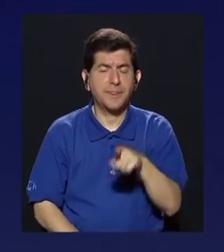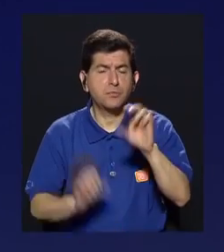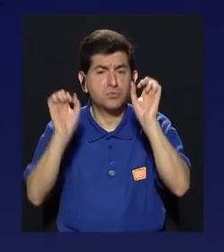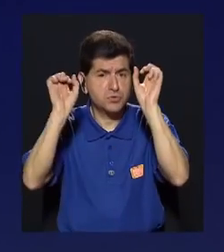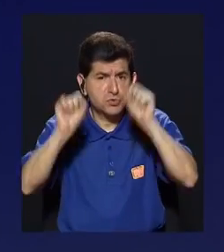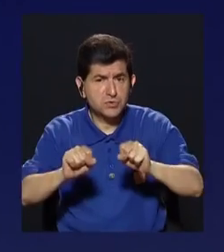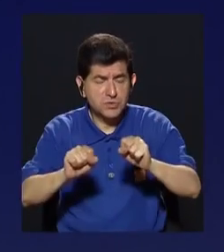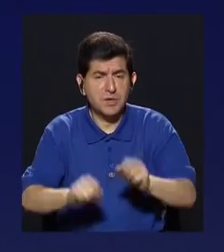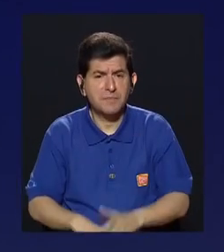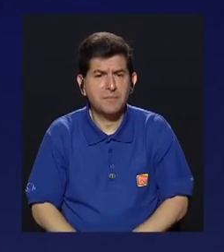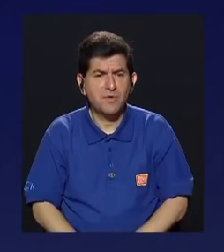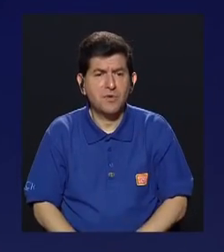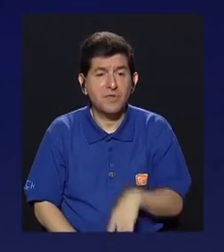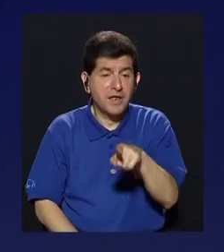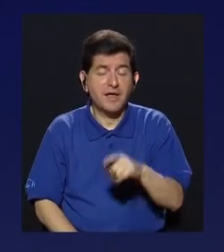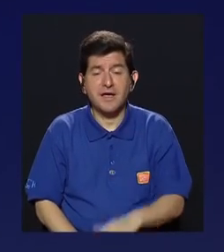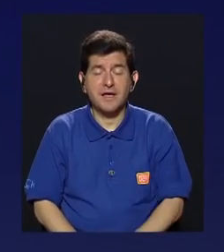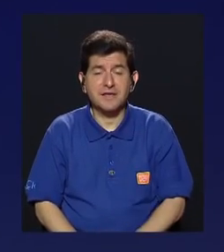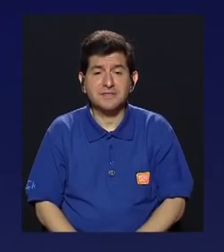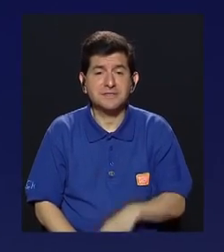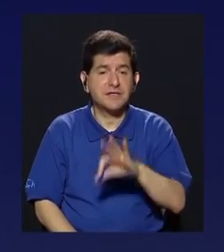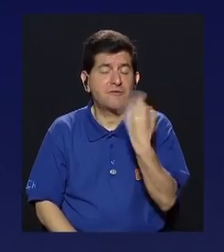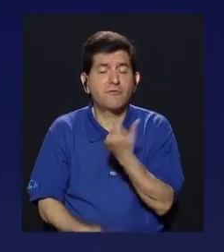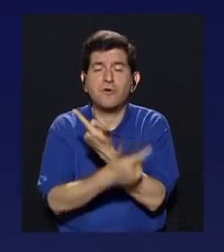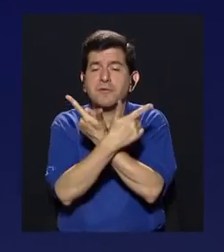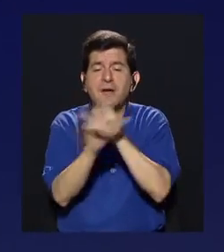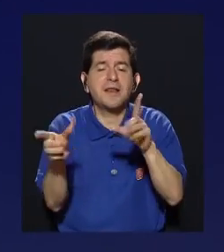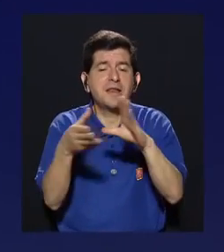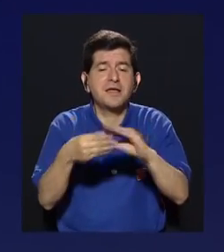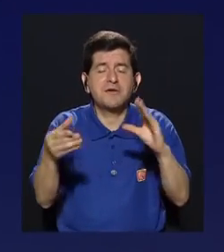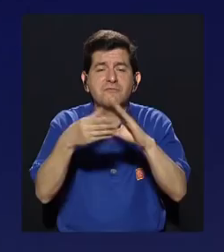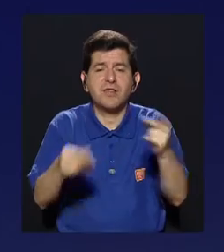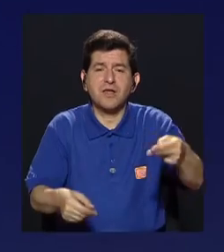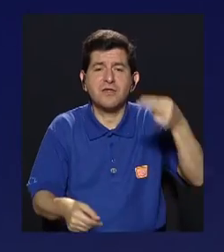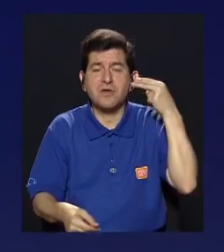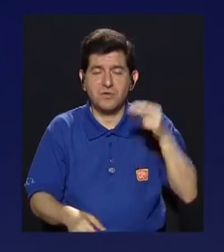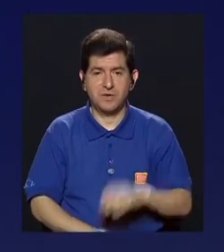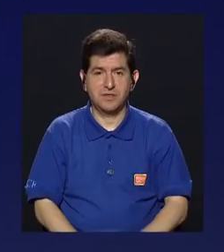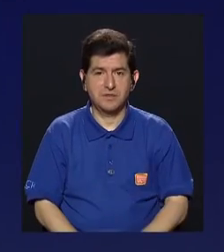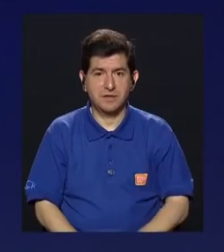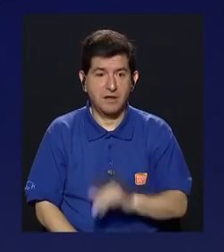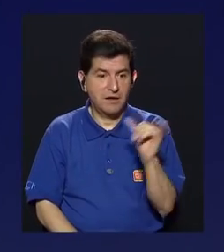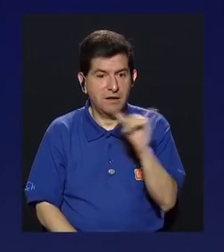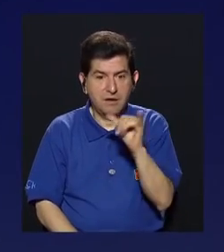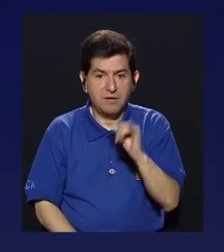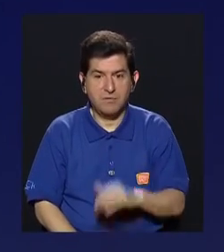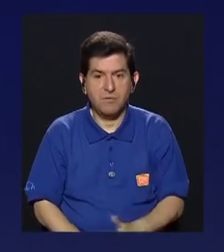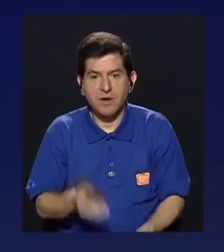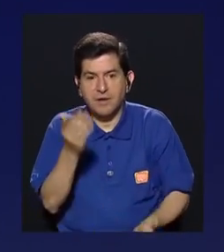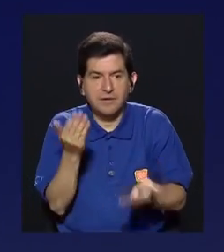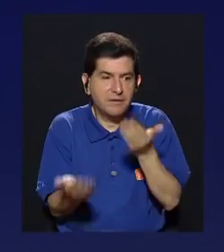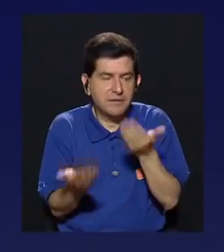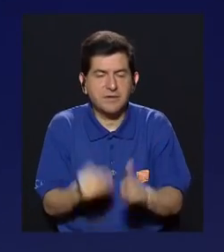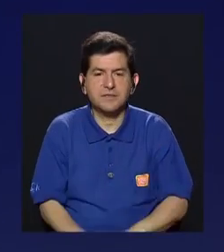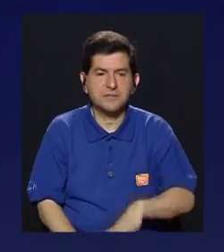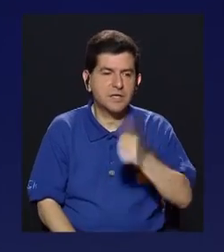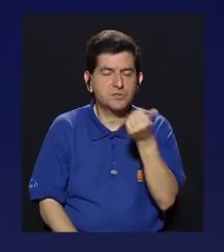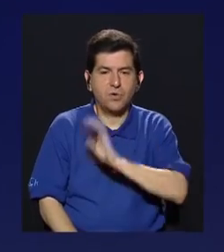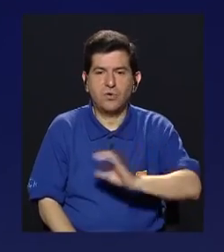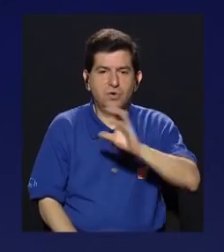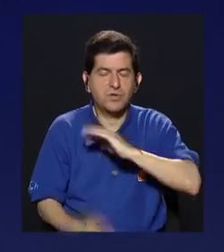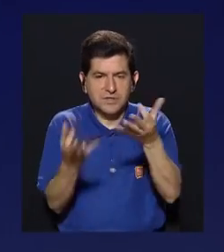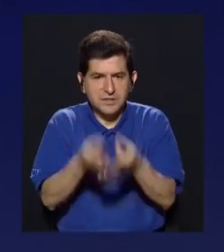porque la espontaneidad de ellos a la hora de contar sus historias que es otro otro atributo